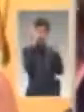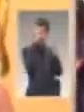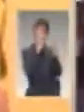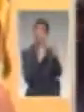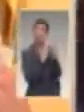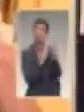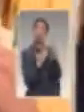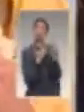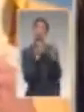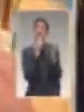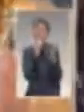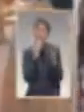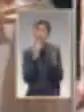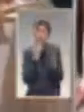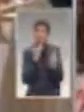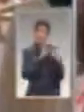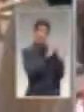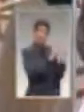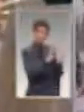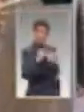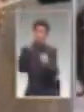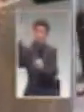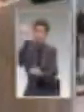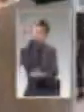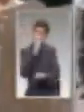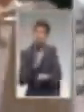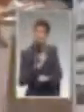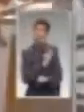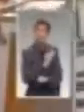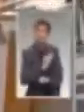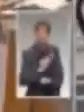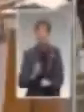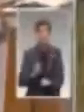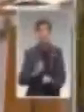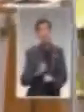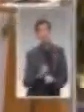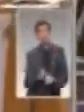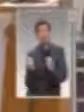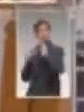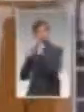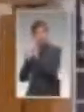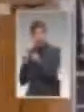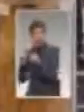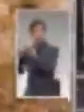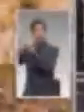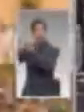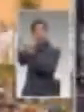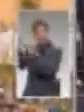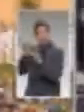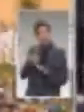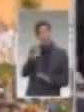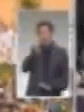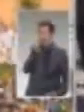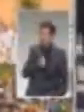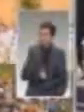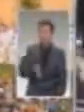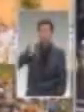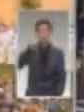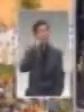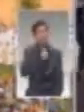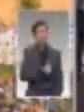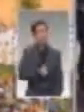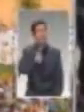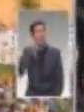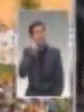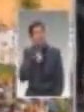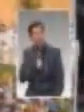una emoción muy grande. Muchas gracias. Bien, son la mayoría adultos mayores que no pudieron ingresar, a veces